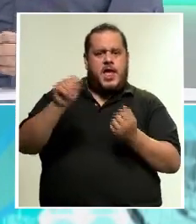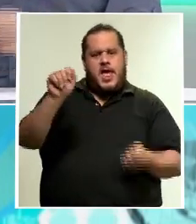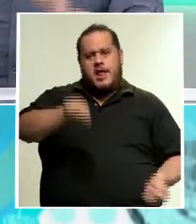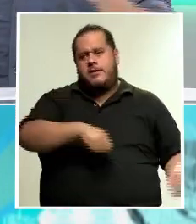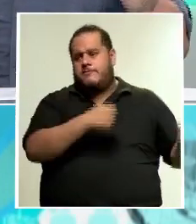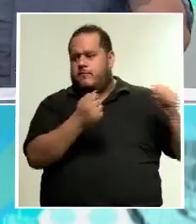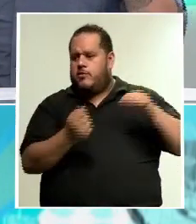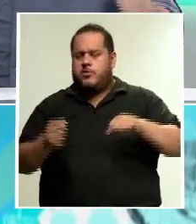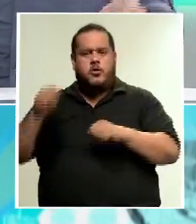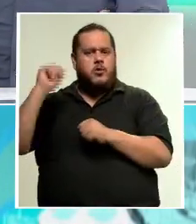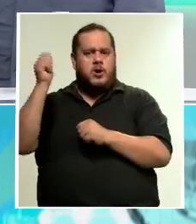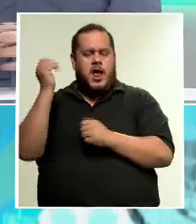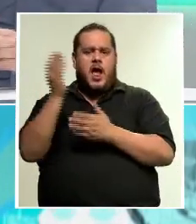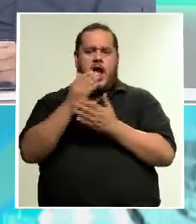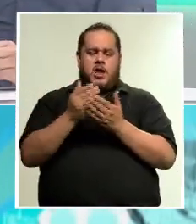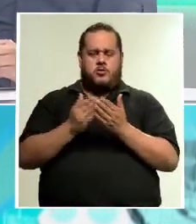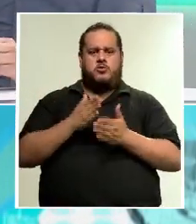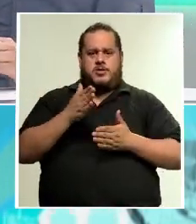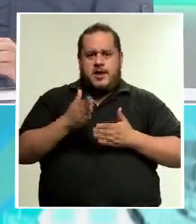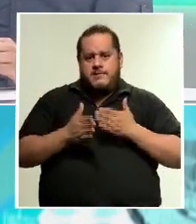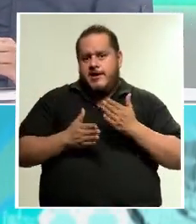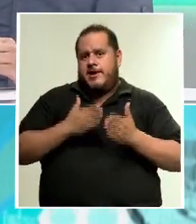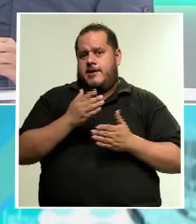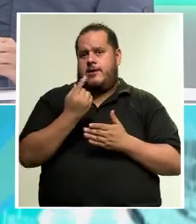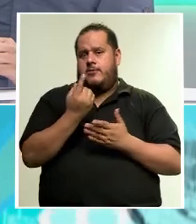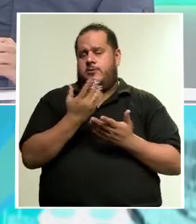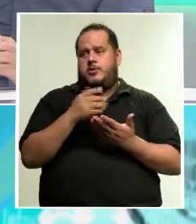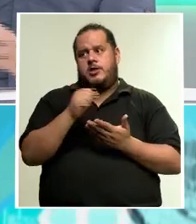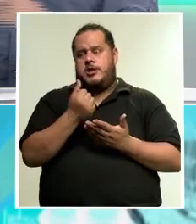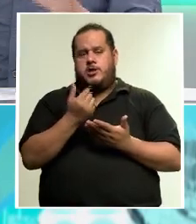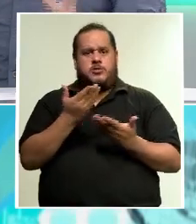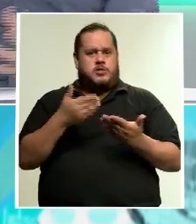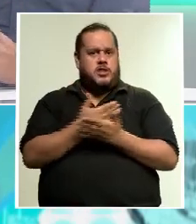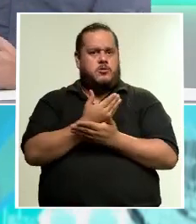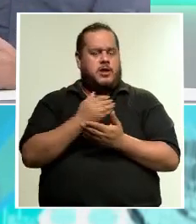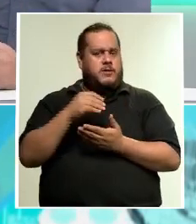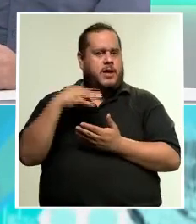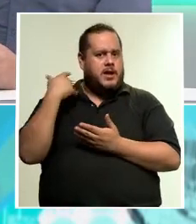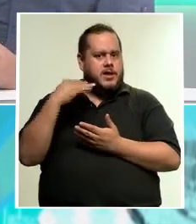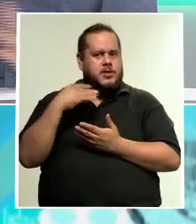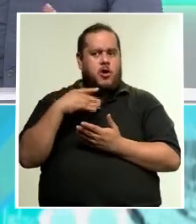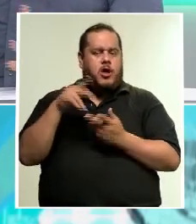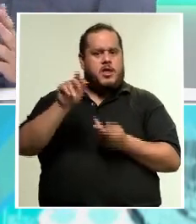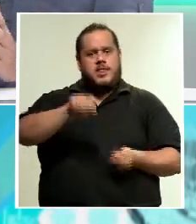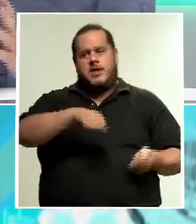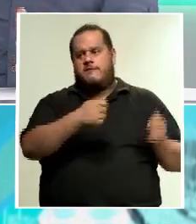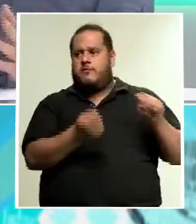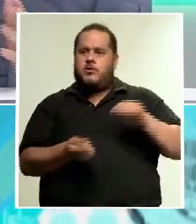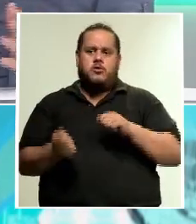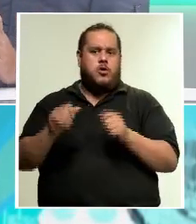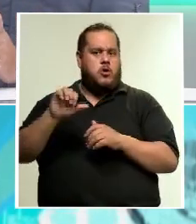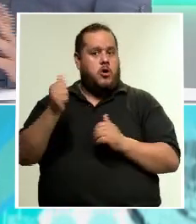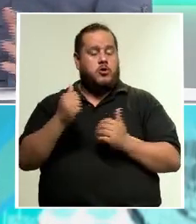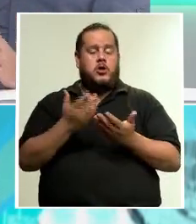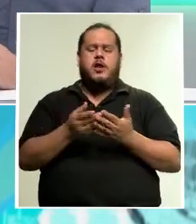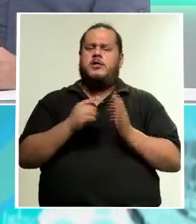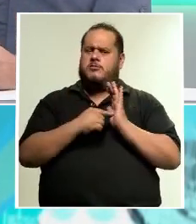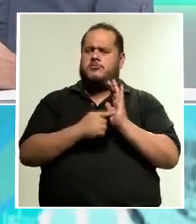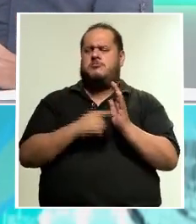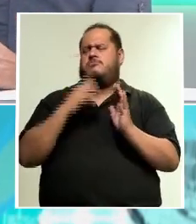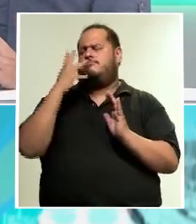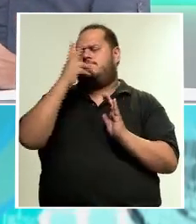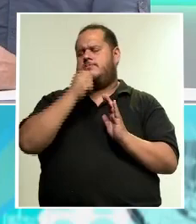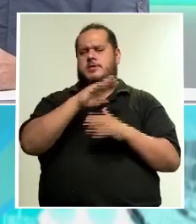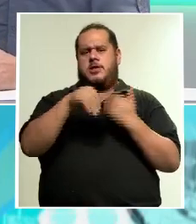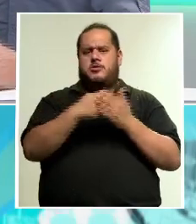guanacasteco, algunos toquecitos de reggae uno, otros toquecitos de nueva canción y de folclor otro. Así que es una muestra hermosísima de